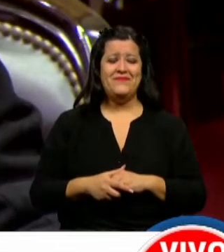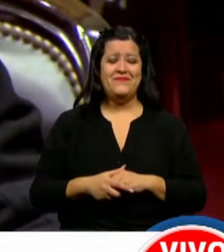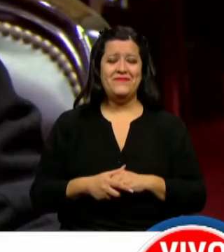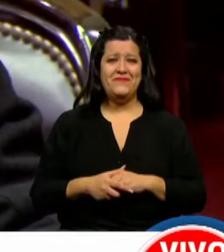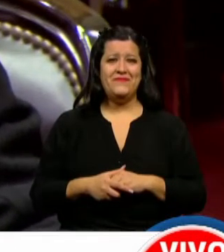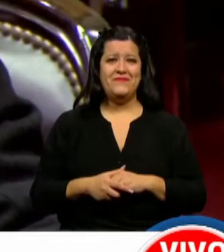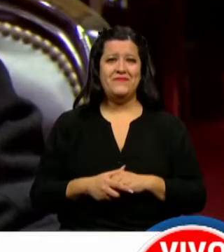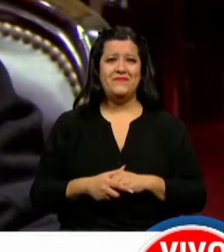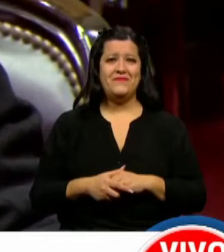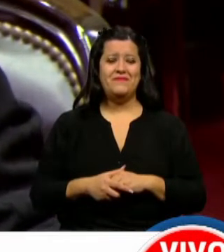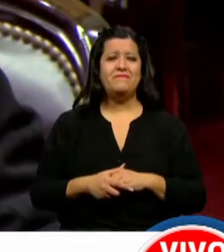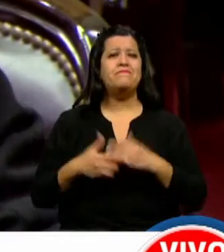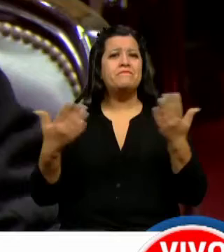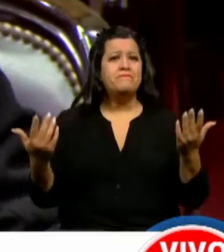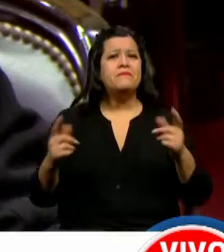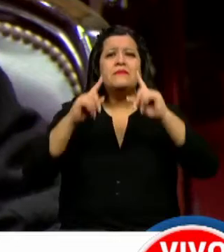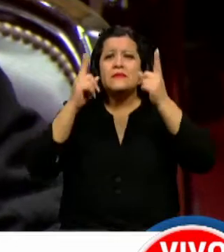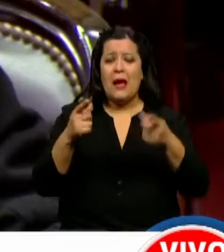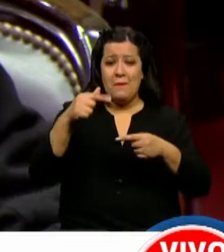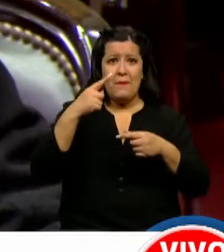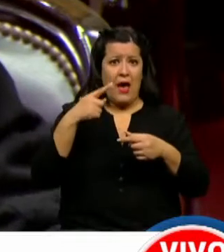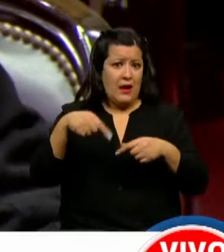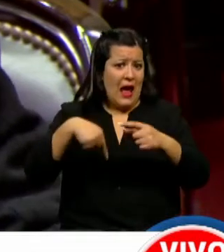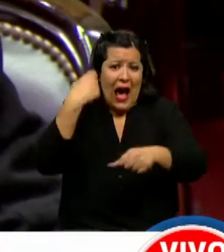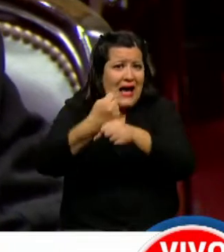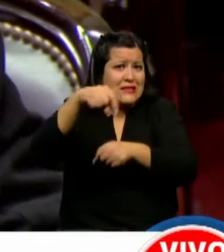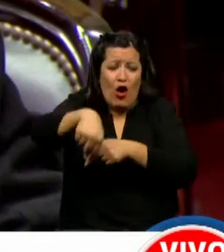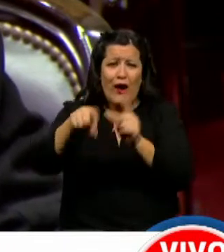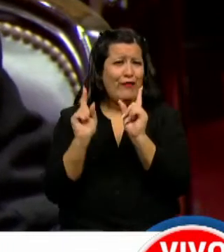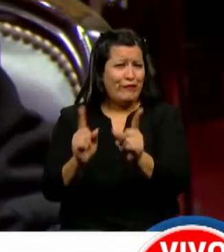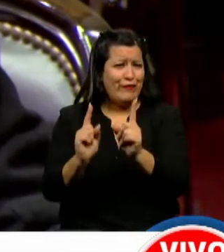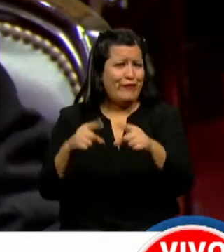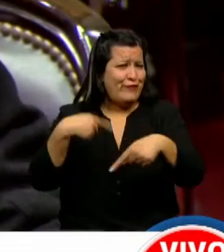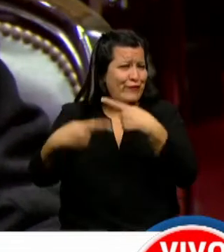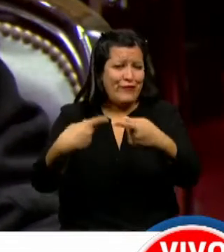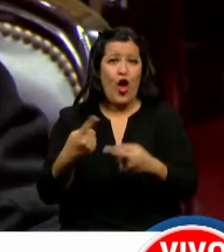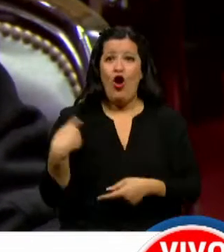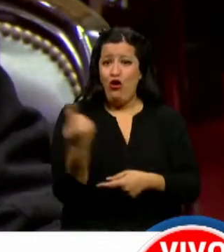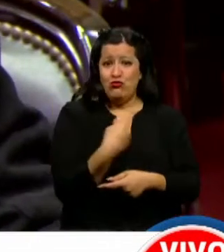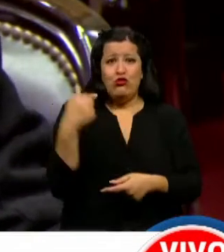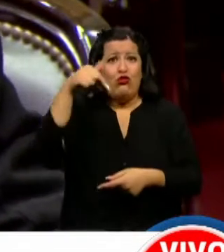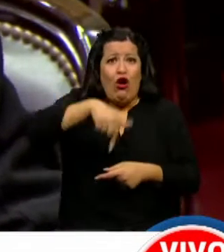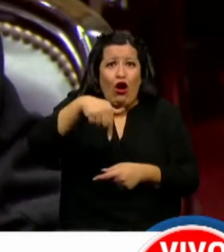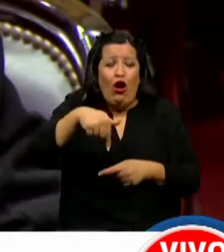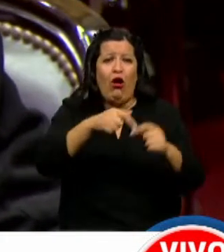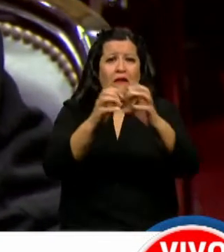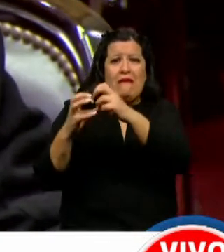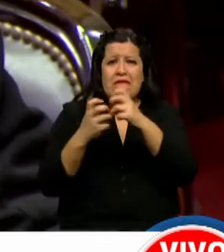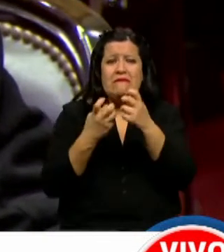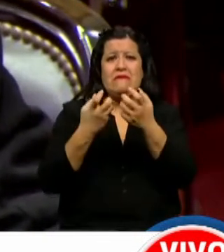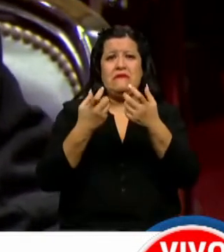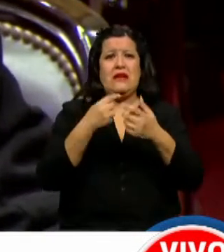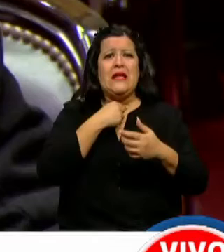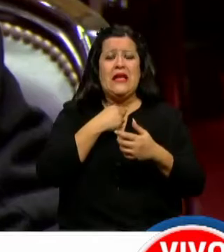y se prolonga en estos días, porque si nosotros hoy estamos tratando de reconstruir